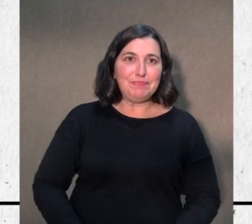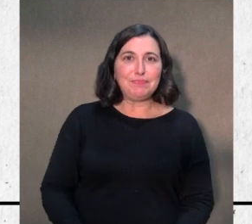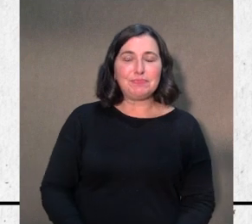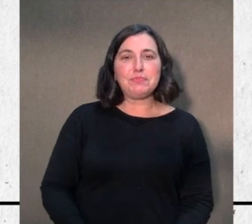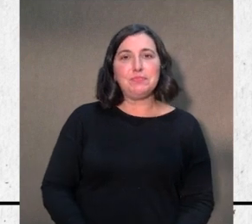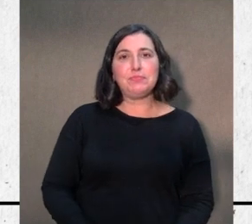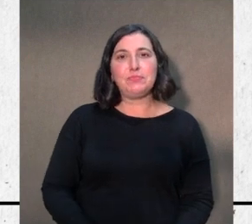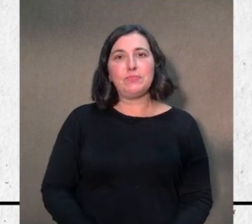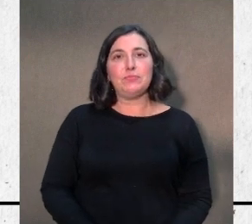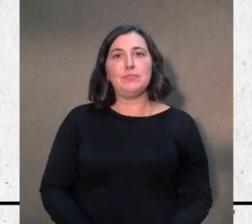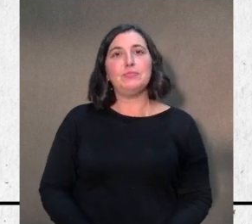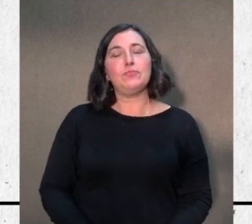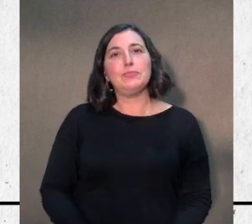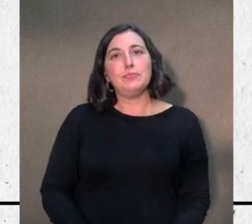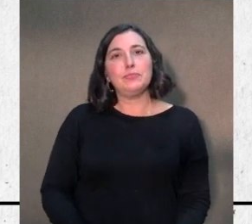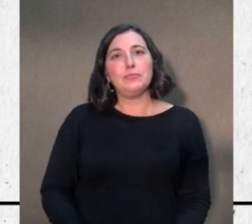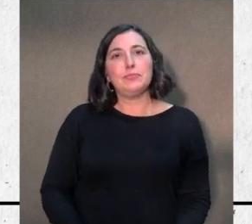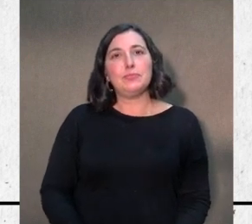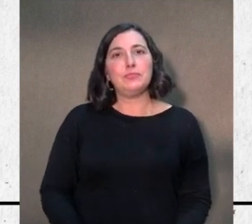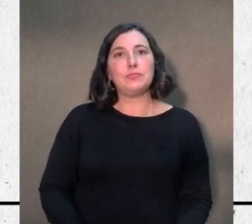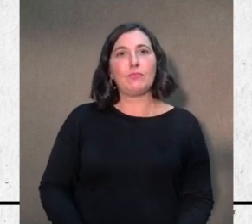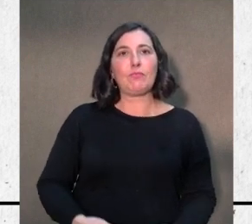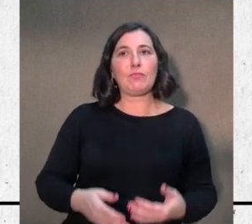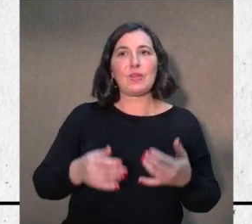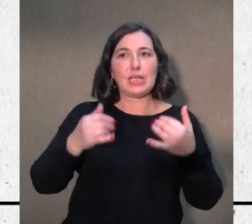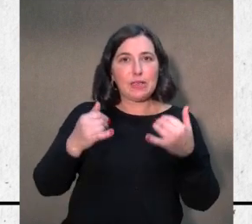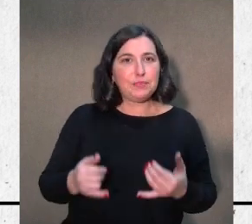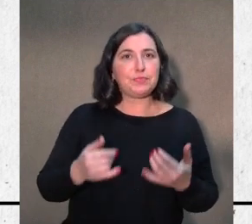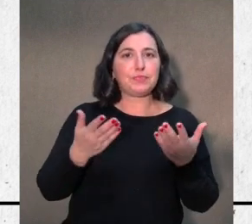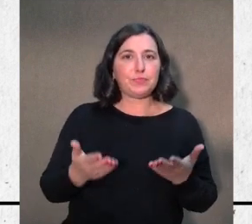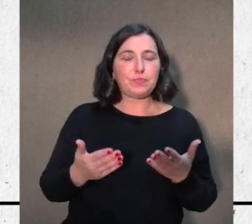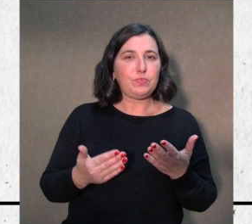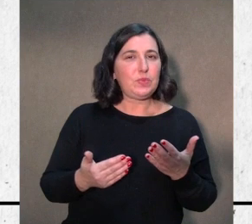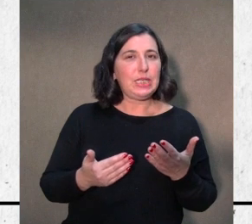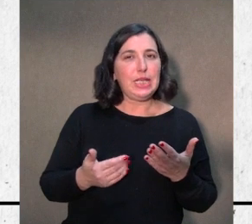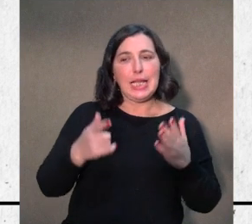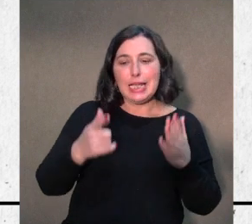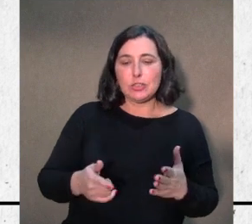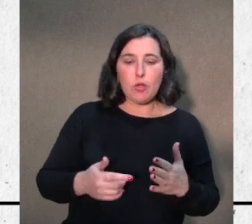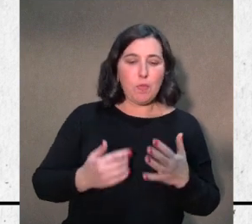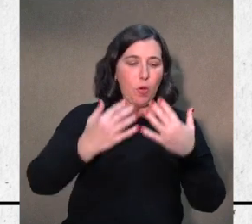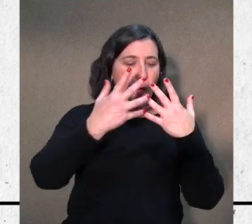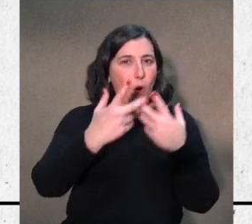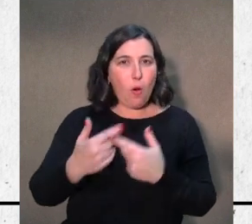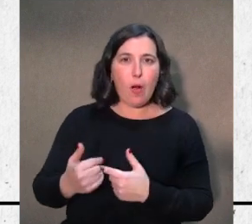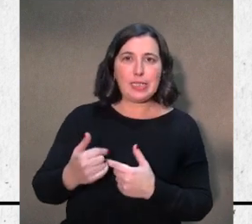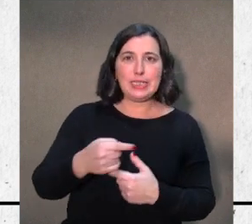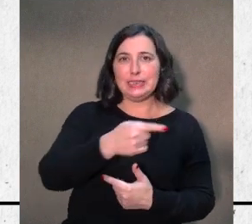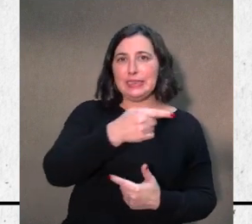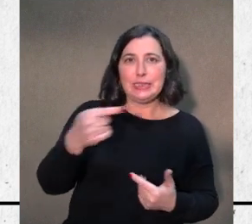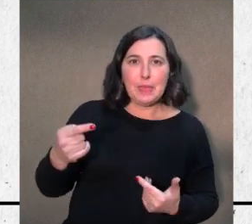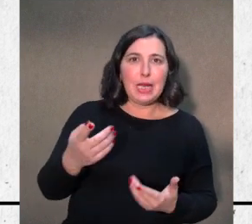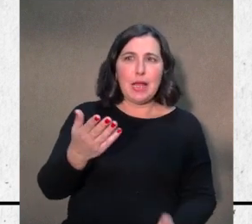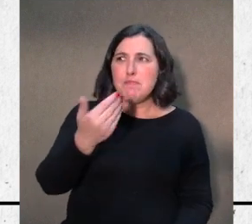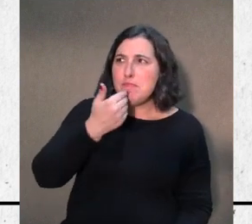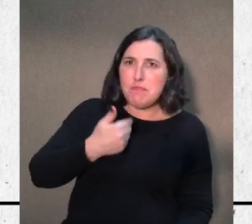el desarrollo ese, semanal, ¿no? Porque a mí siempre me preguntan, pero trabajan todos los días. Digo, sí, o sea, si no trabajamos todos los días, no